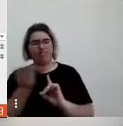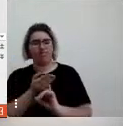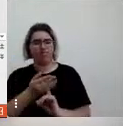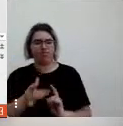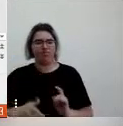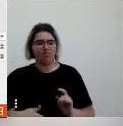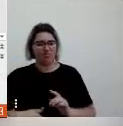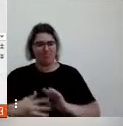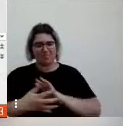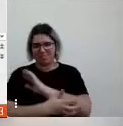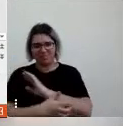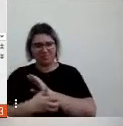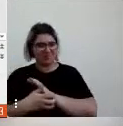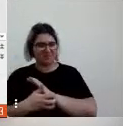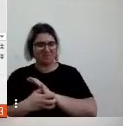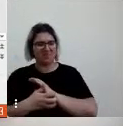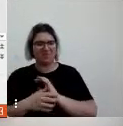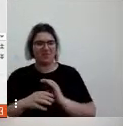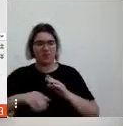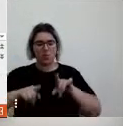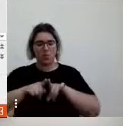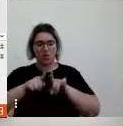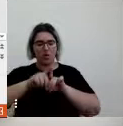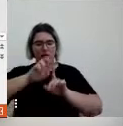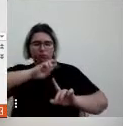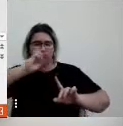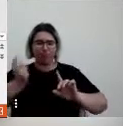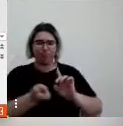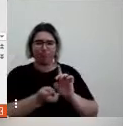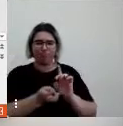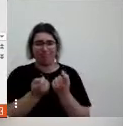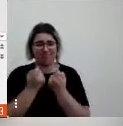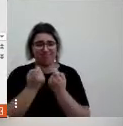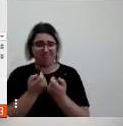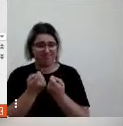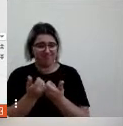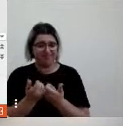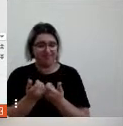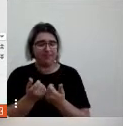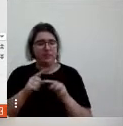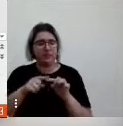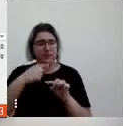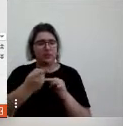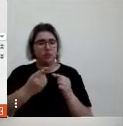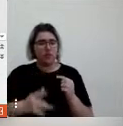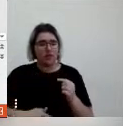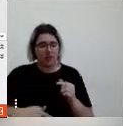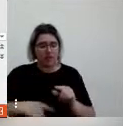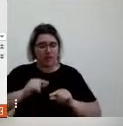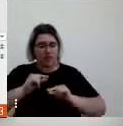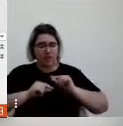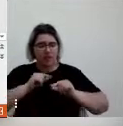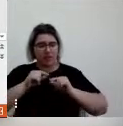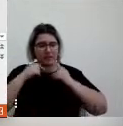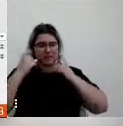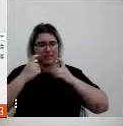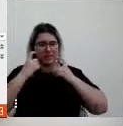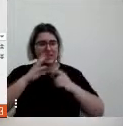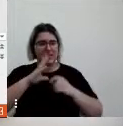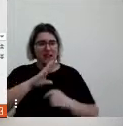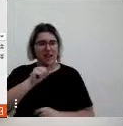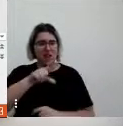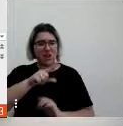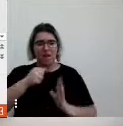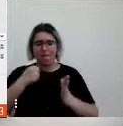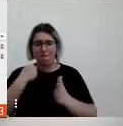pobre. Y va a haber menos diversidad de microbiota. Por lo tanto, la microbiota intentará extraer el máximo de calorías de los alimentos